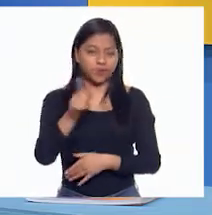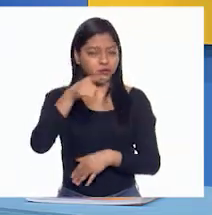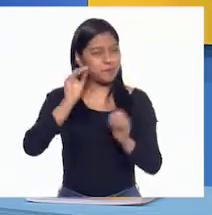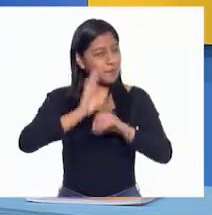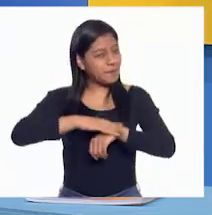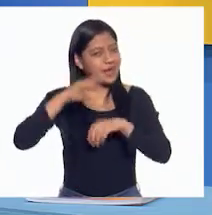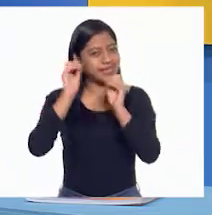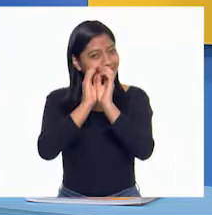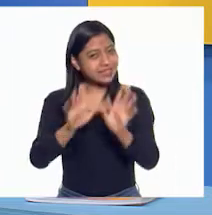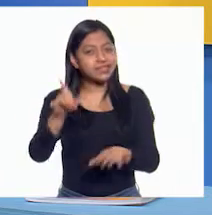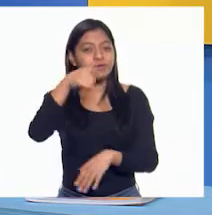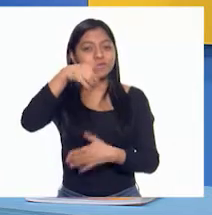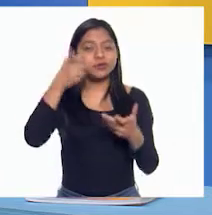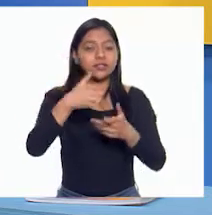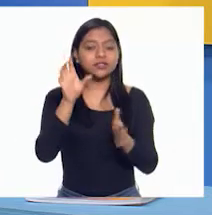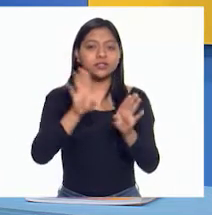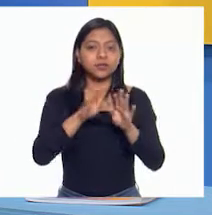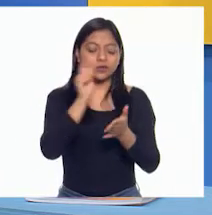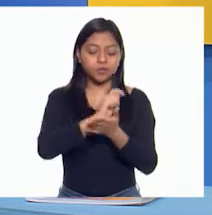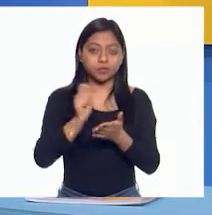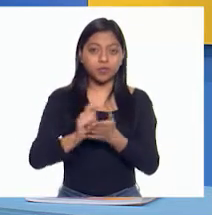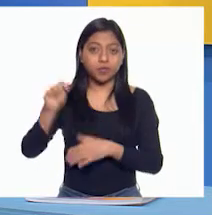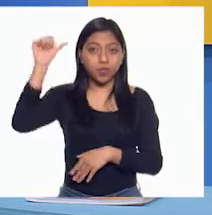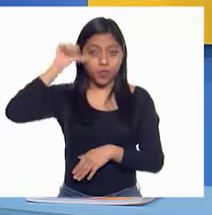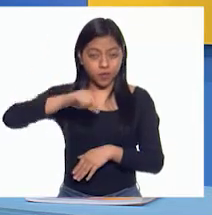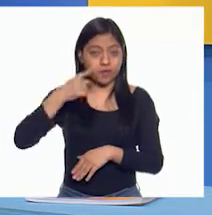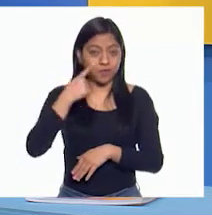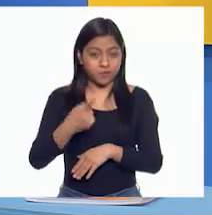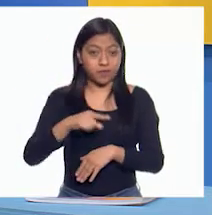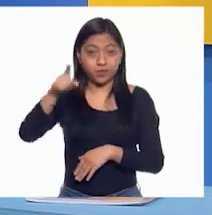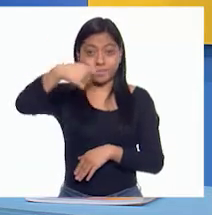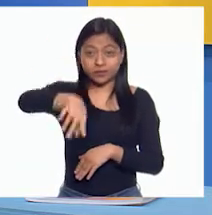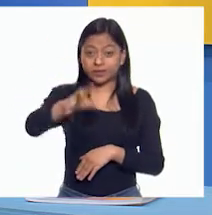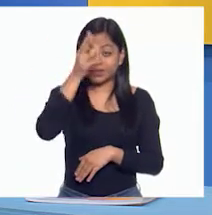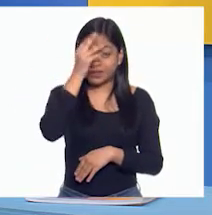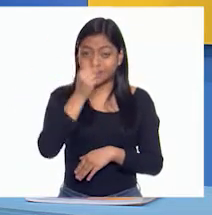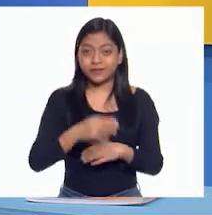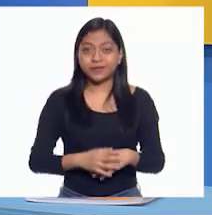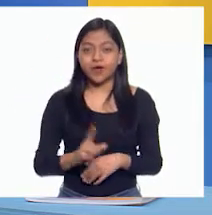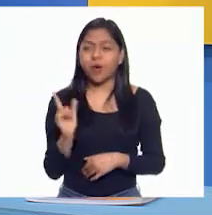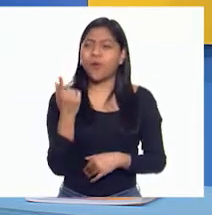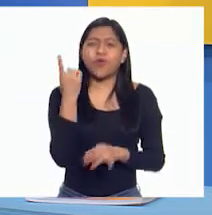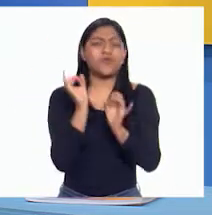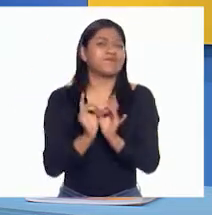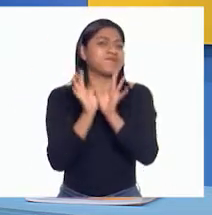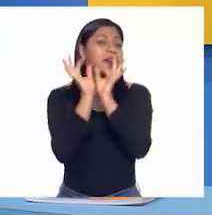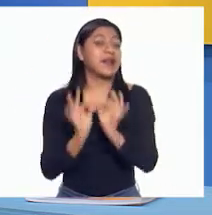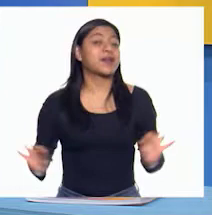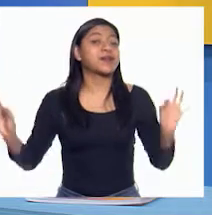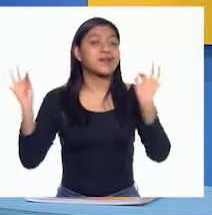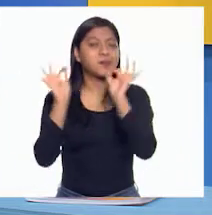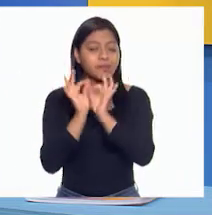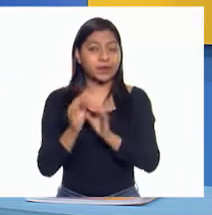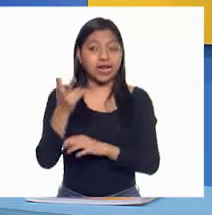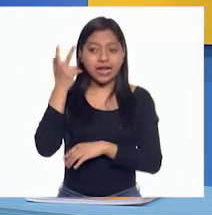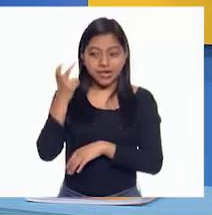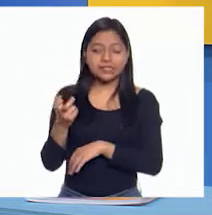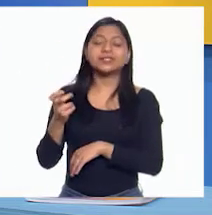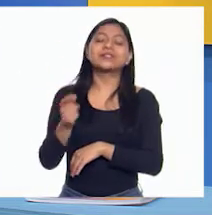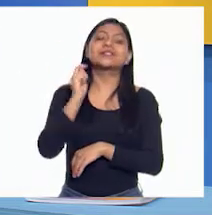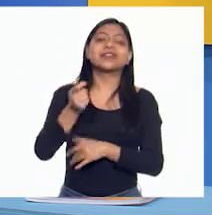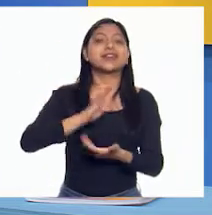clara de cómo pueden elaborar su rotafolio, el día de hoy vamos a aprender sobre un gran acontecimiento que también significó un